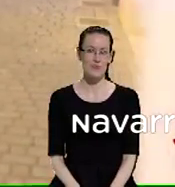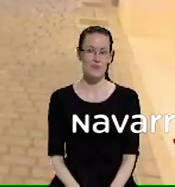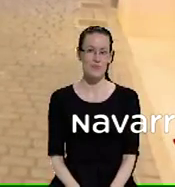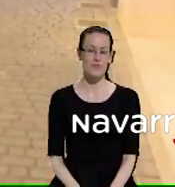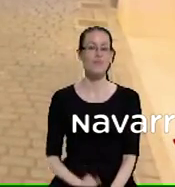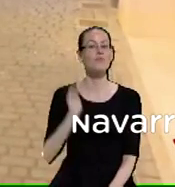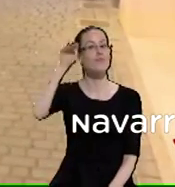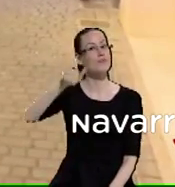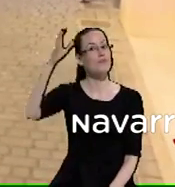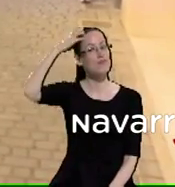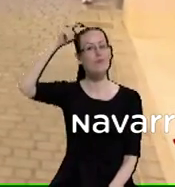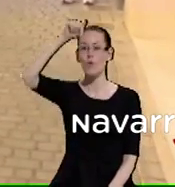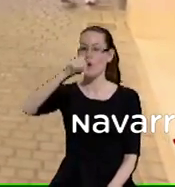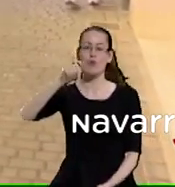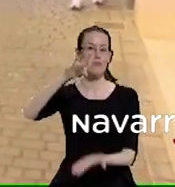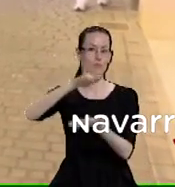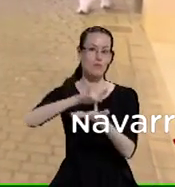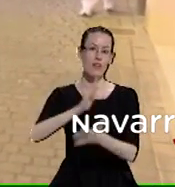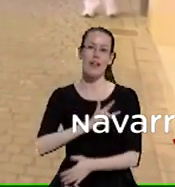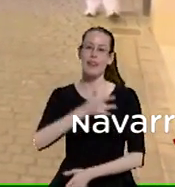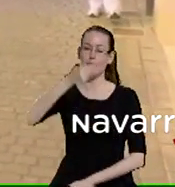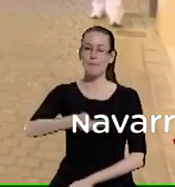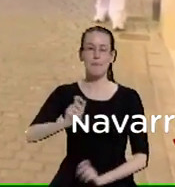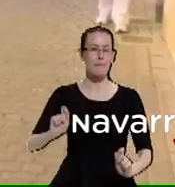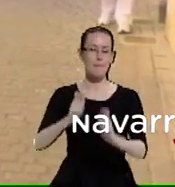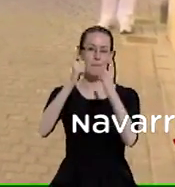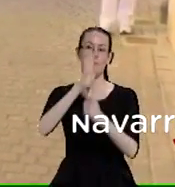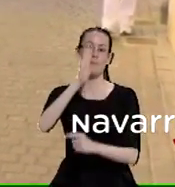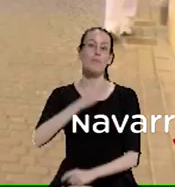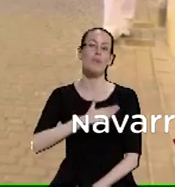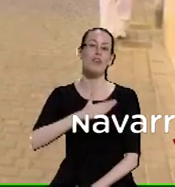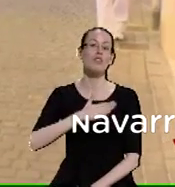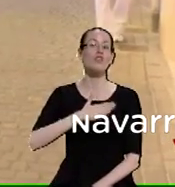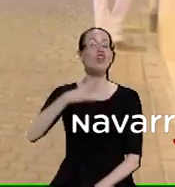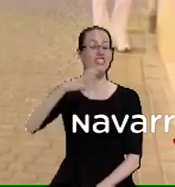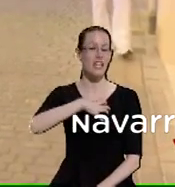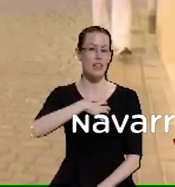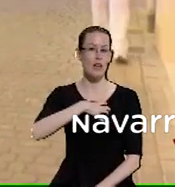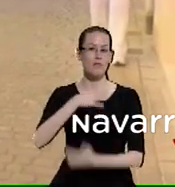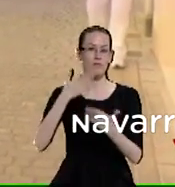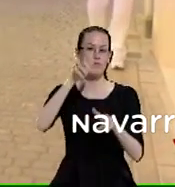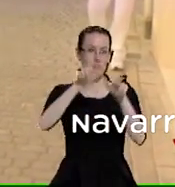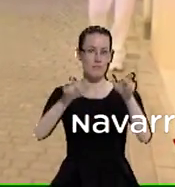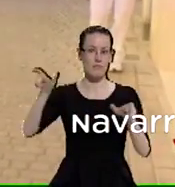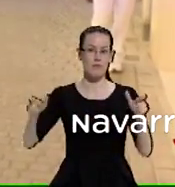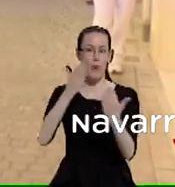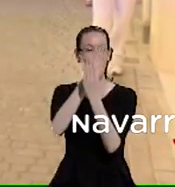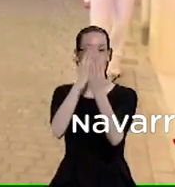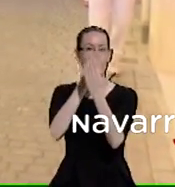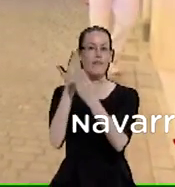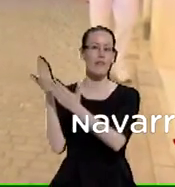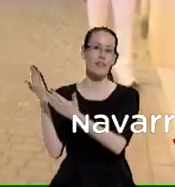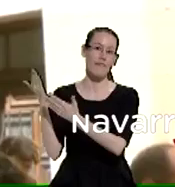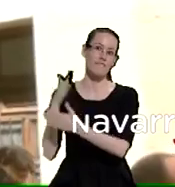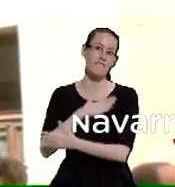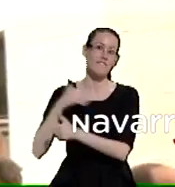Puente la Reina vive hoy su día grande, honrando a su patrón Santiago. Vecinos y visitantes han querido recorrer junto a él las calles de la